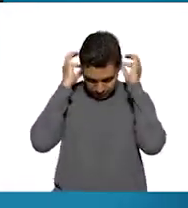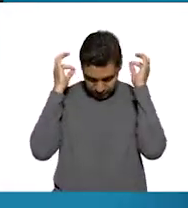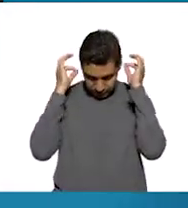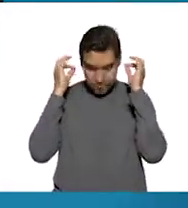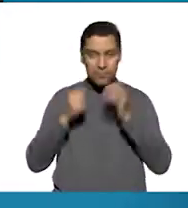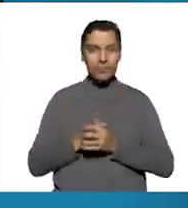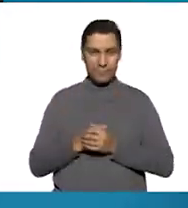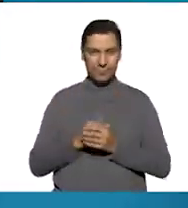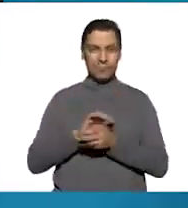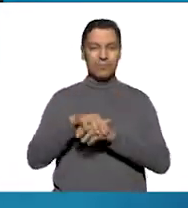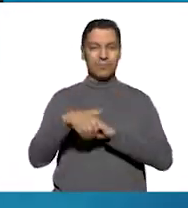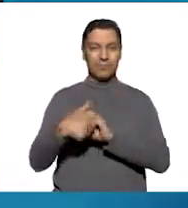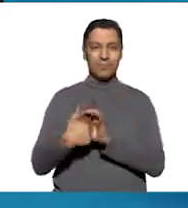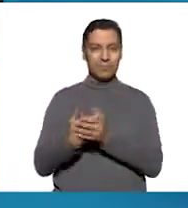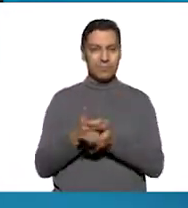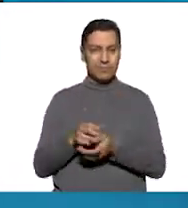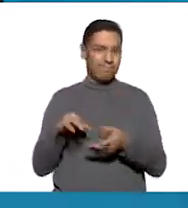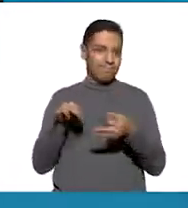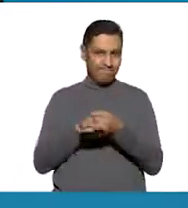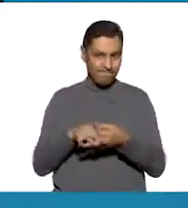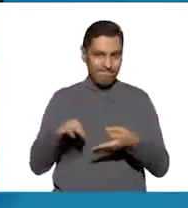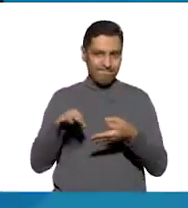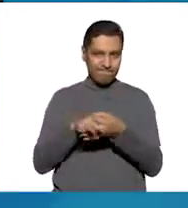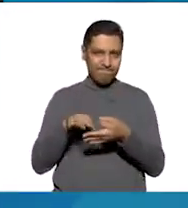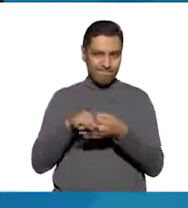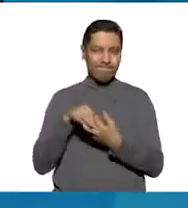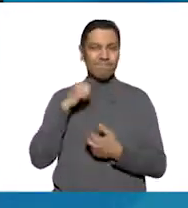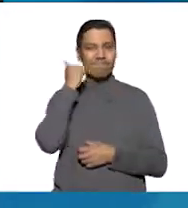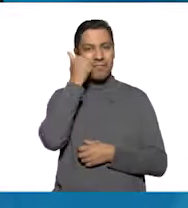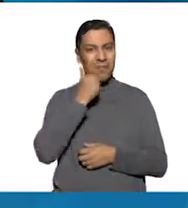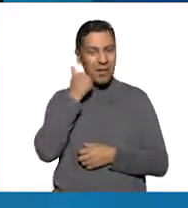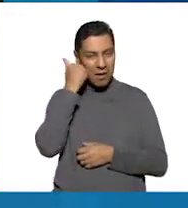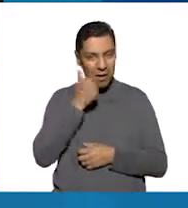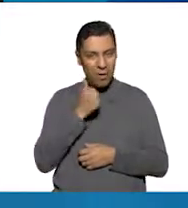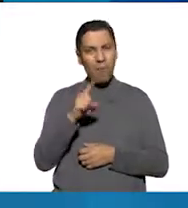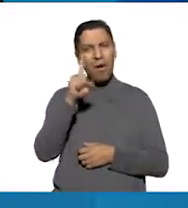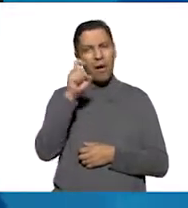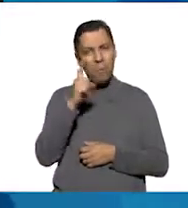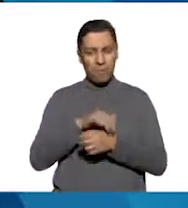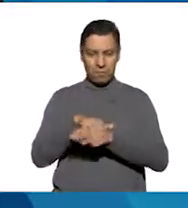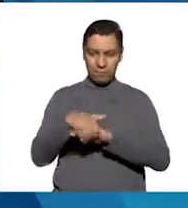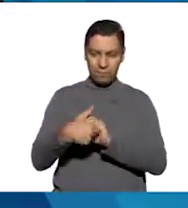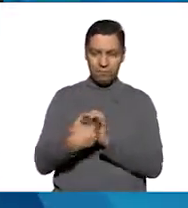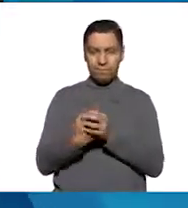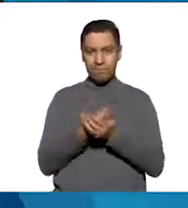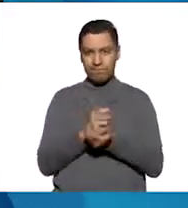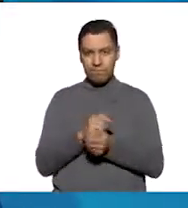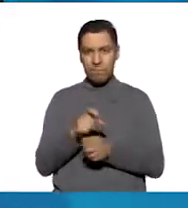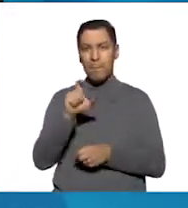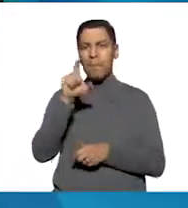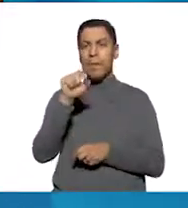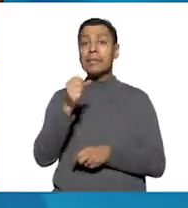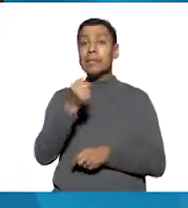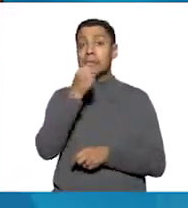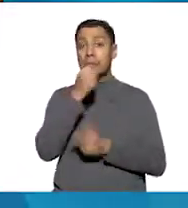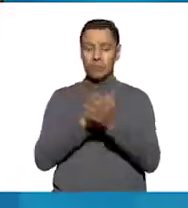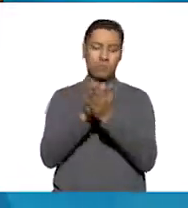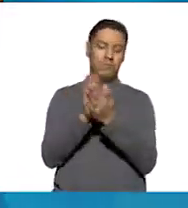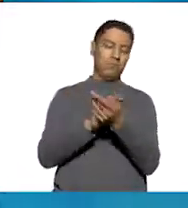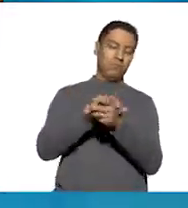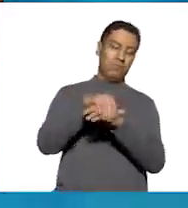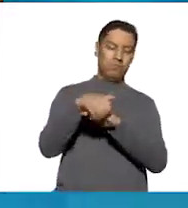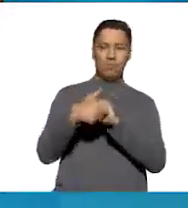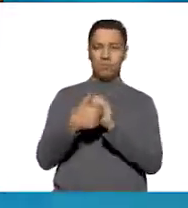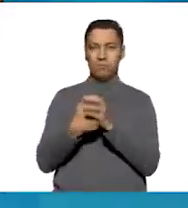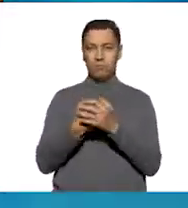cubrebocas. Lava tus manos frecuentemente con agua y con jabón, por lo menos durante 20 segundos. Ahora